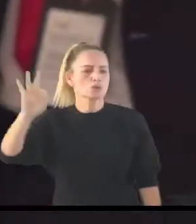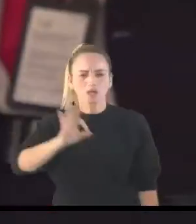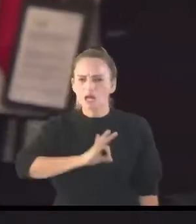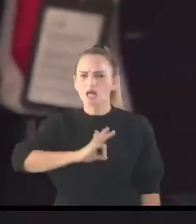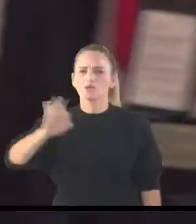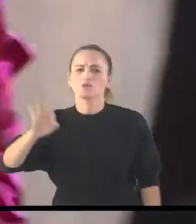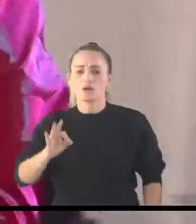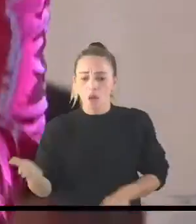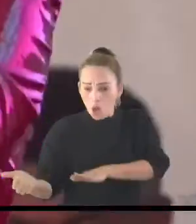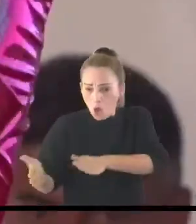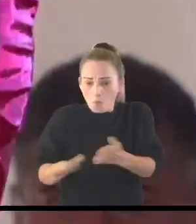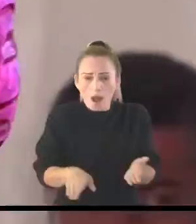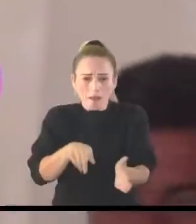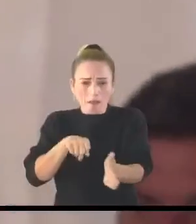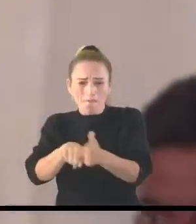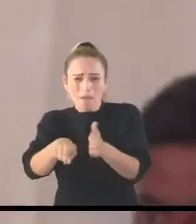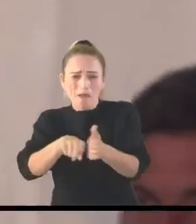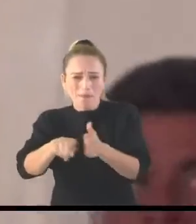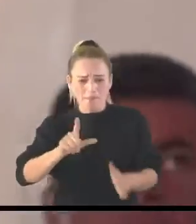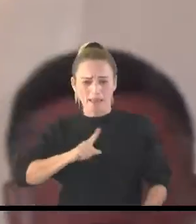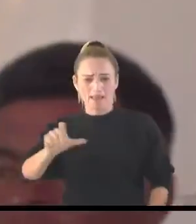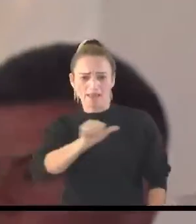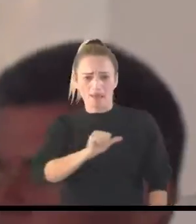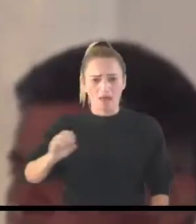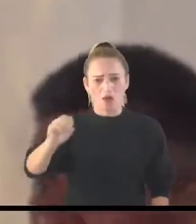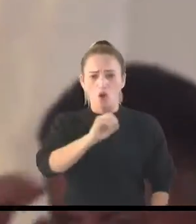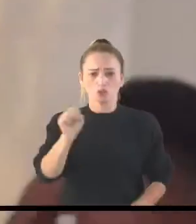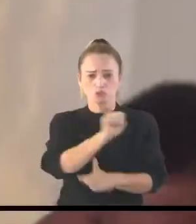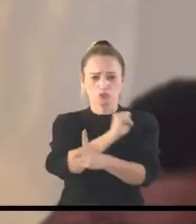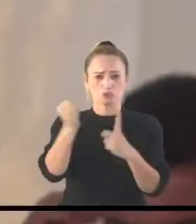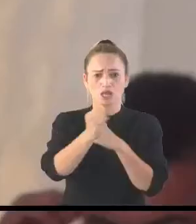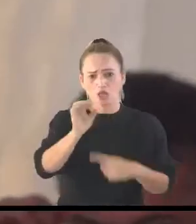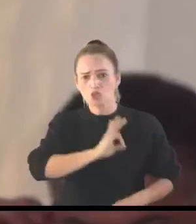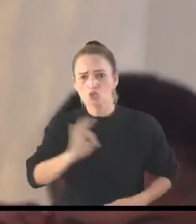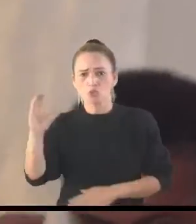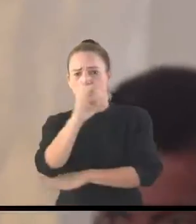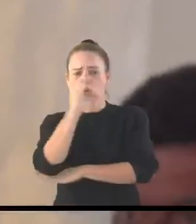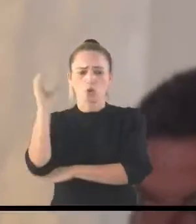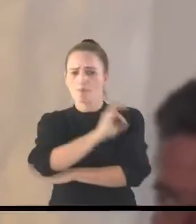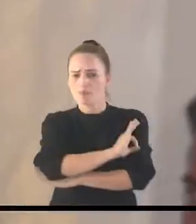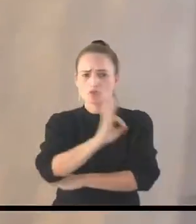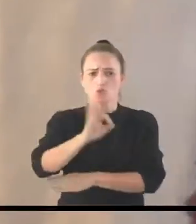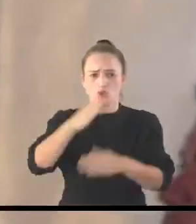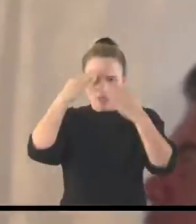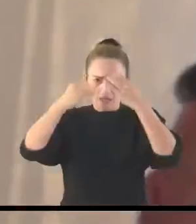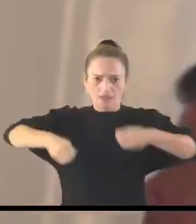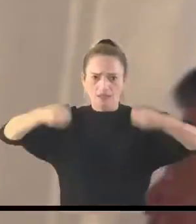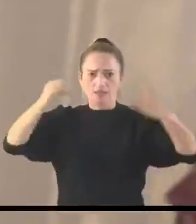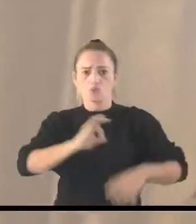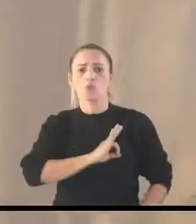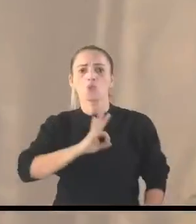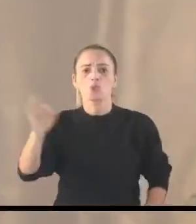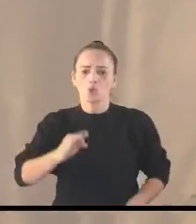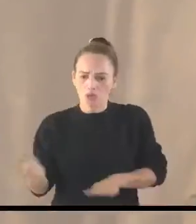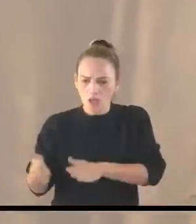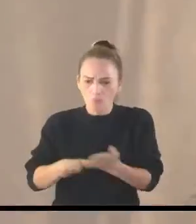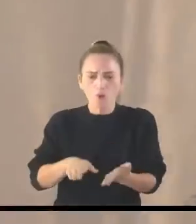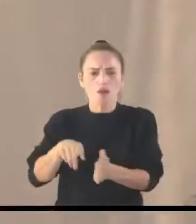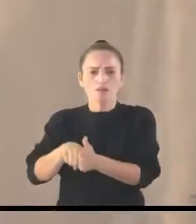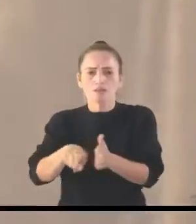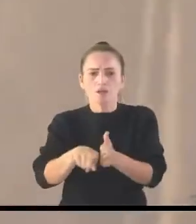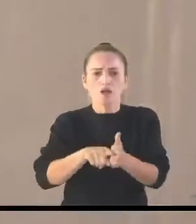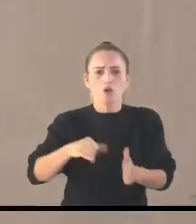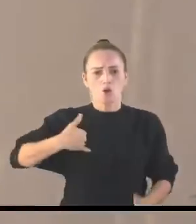más la muerte de nuestros líderes y lideresas sociales en Colombia. Nunca más la muerte de